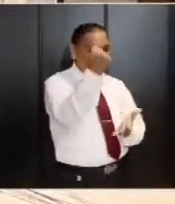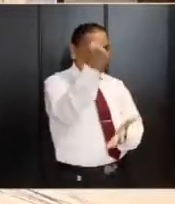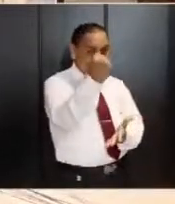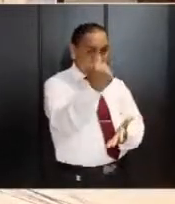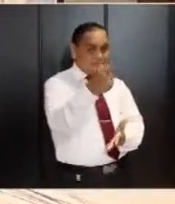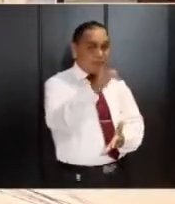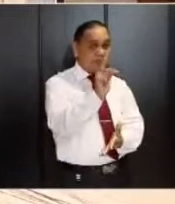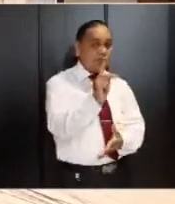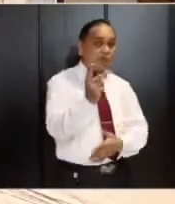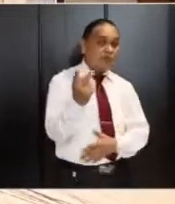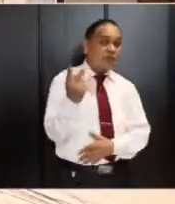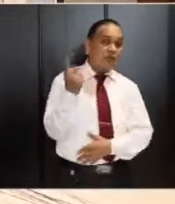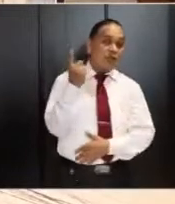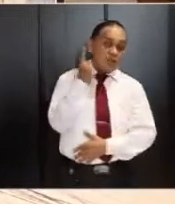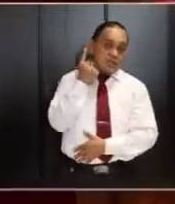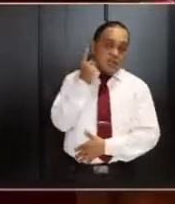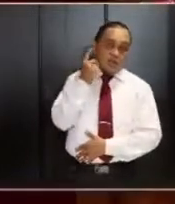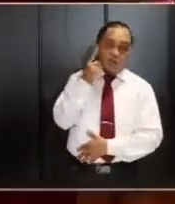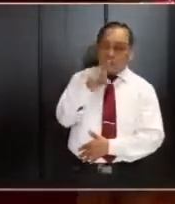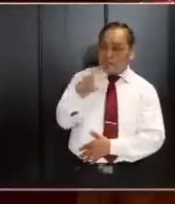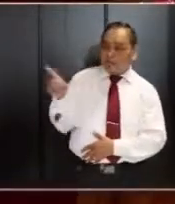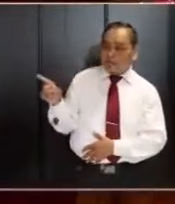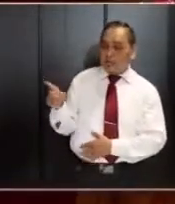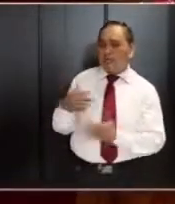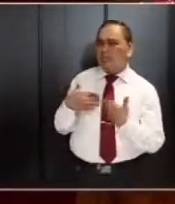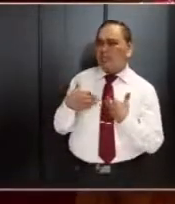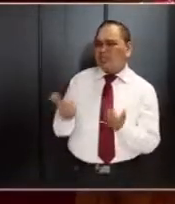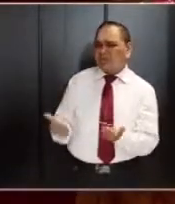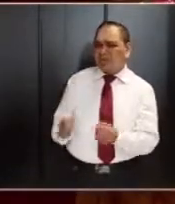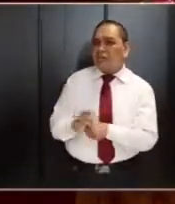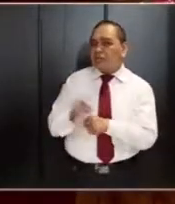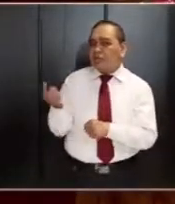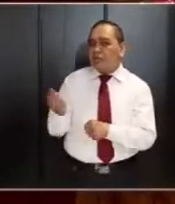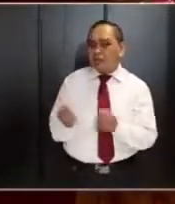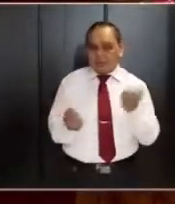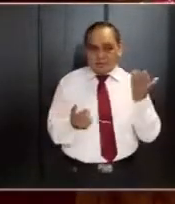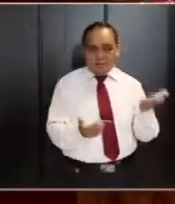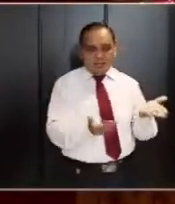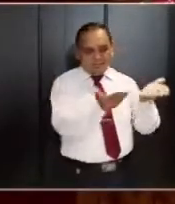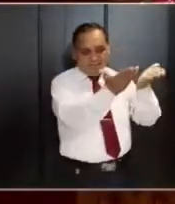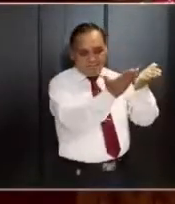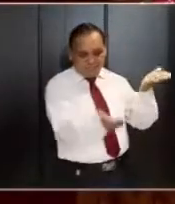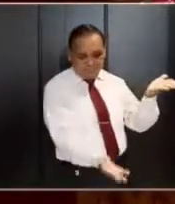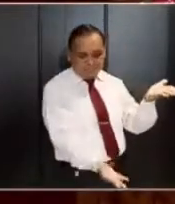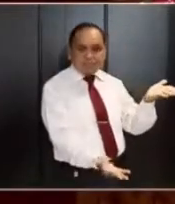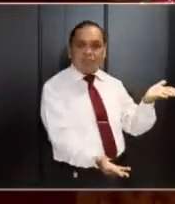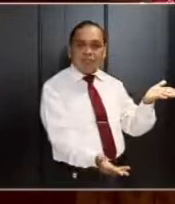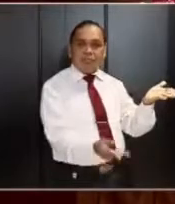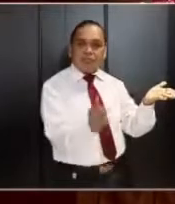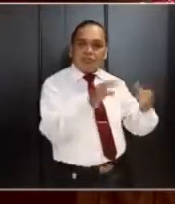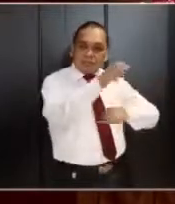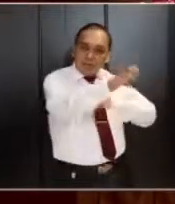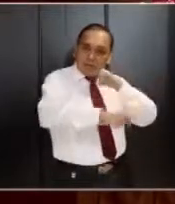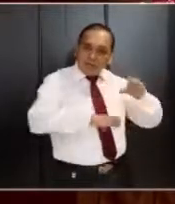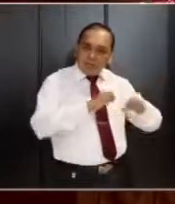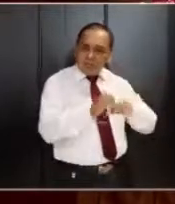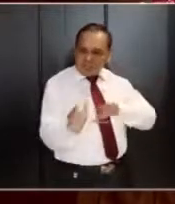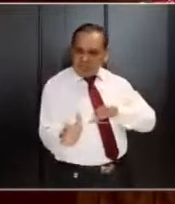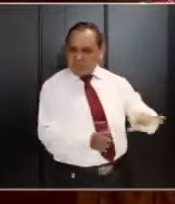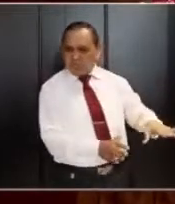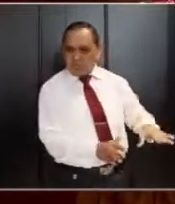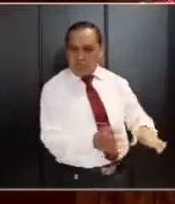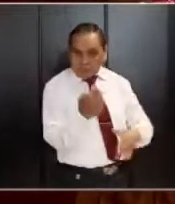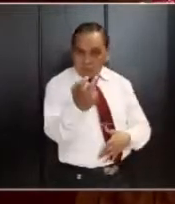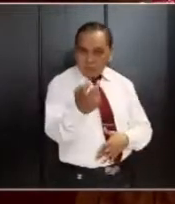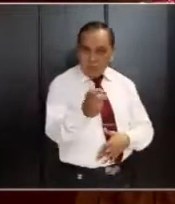los diputados, si se hubiese aprobado la reforma energética como estaba planteada, no era para sacar a los empresarios, era para